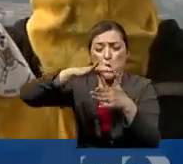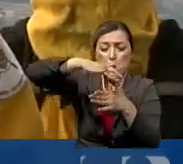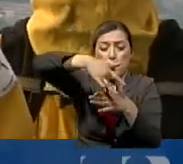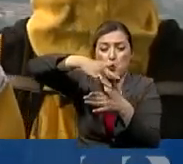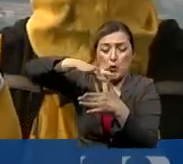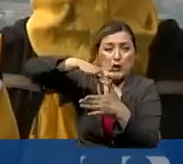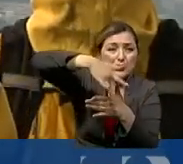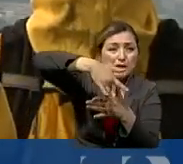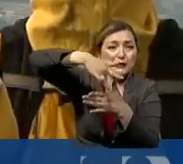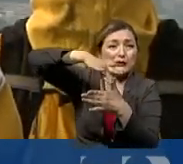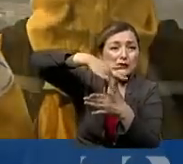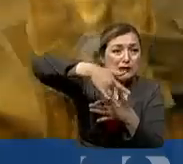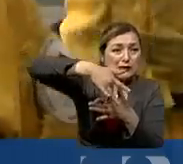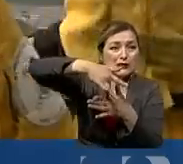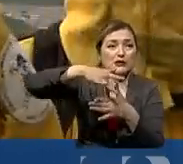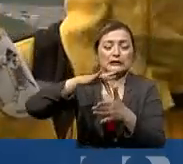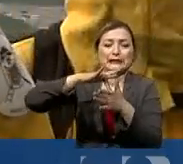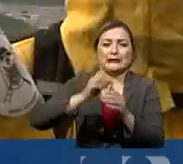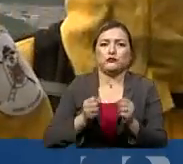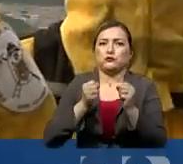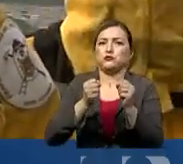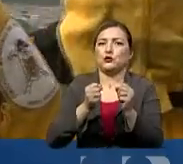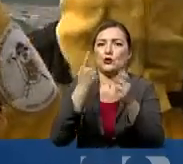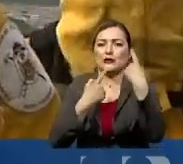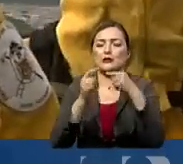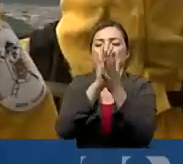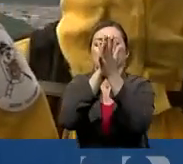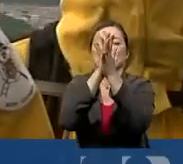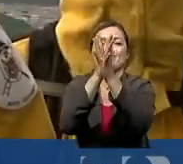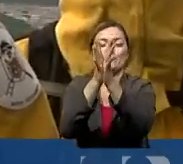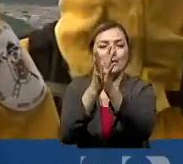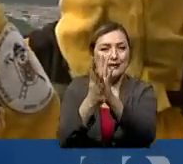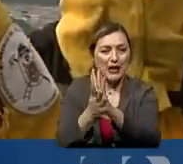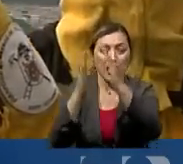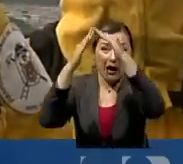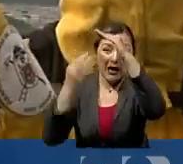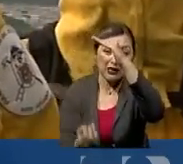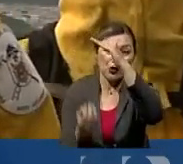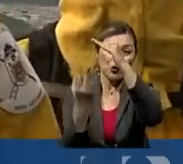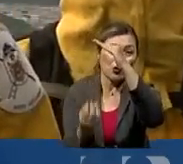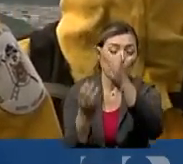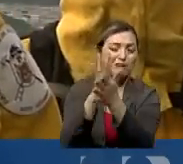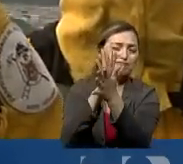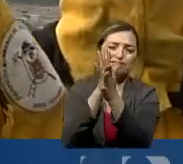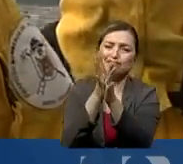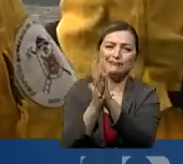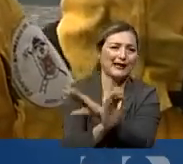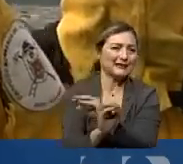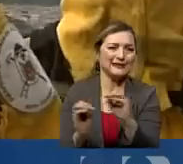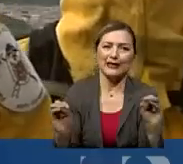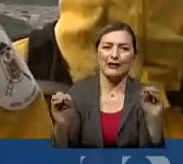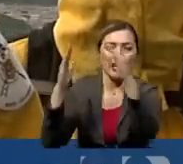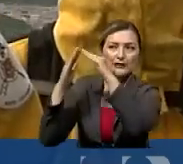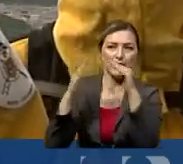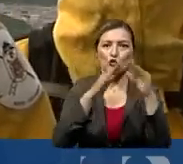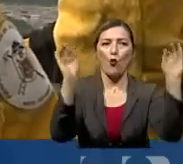personal, por lo que no se les puede exponer a tanto. En este momento ninguna persona herida. Casas afectadas, no, en la parte superior no tenemos casas,